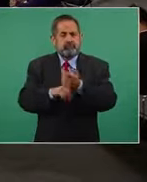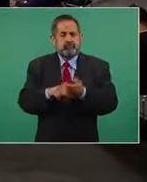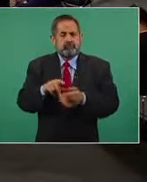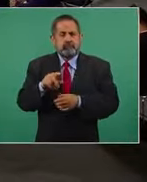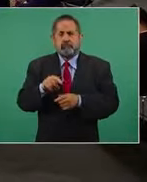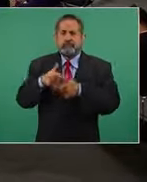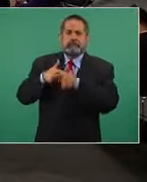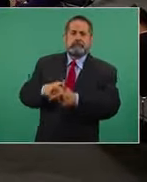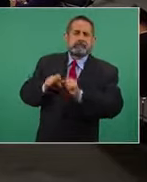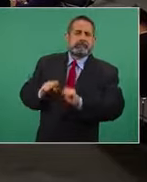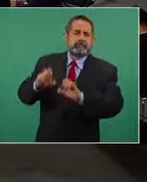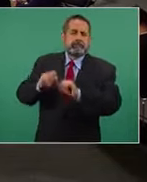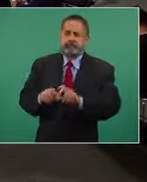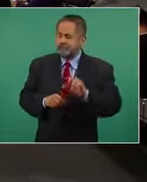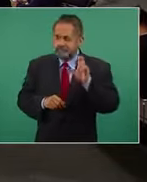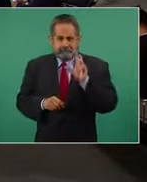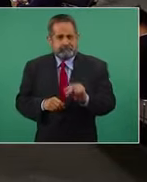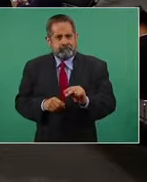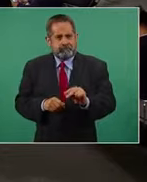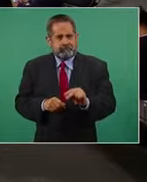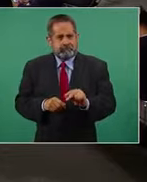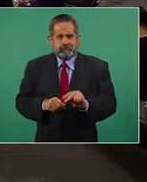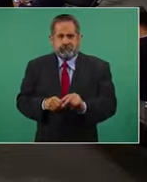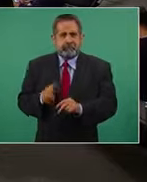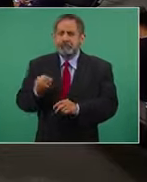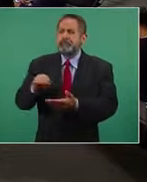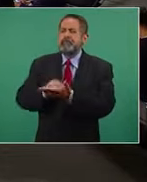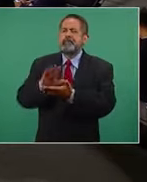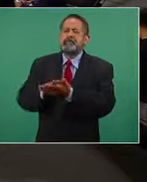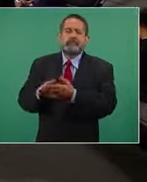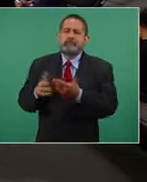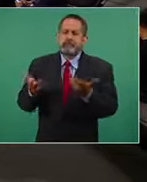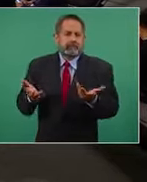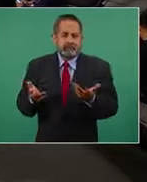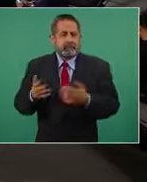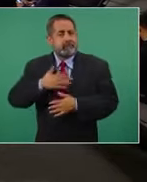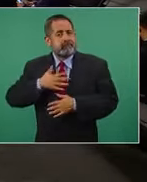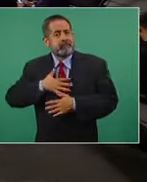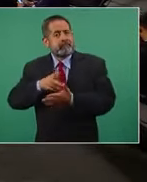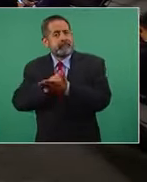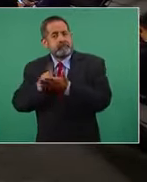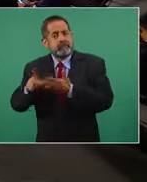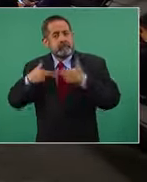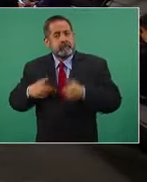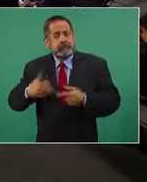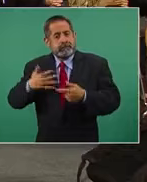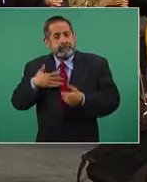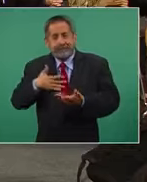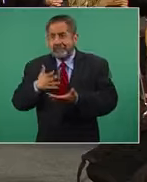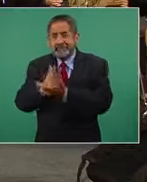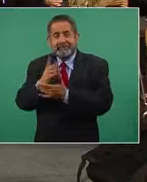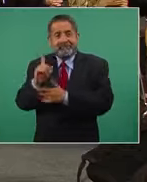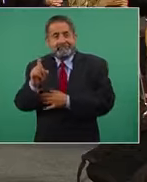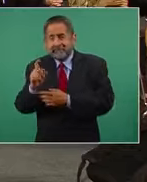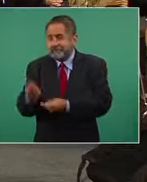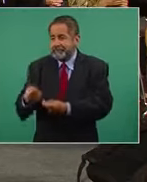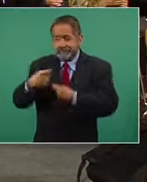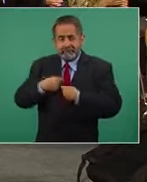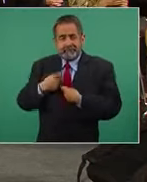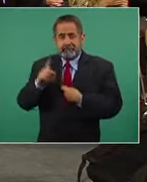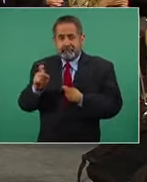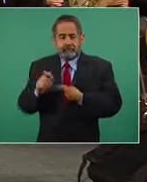que se establezca como precedente histórico que un derecho humano como el acceso al agua pueda ser